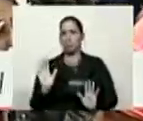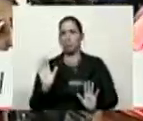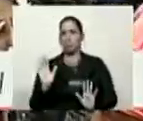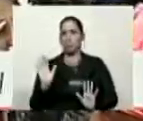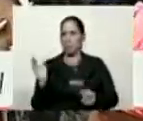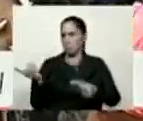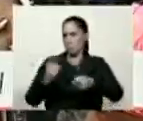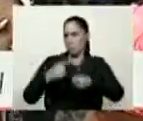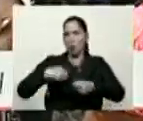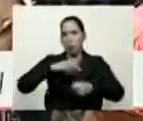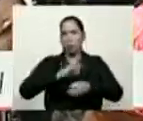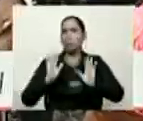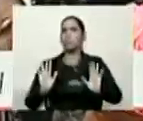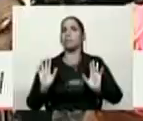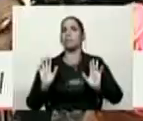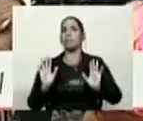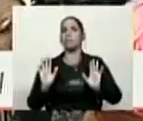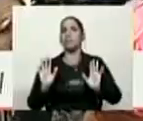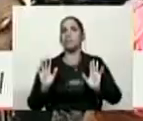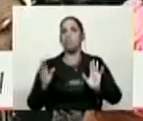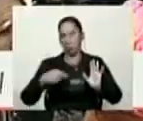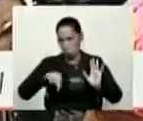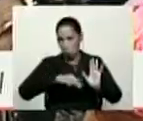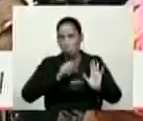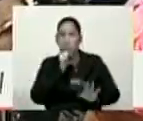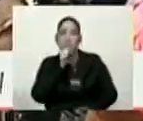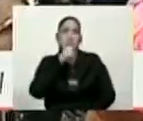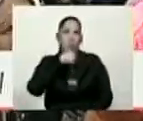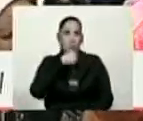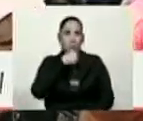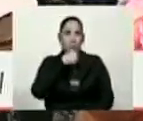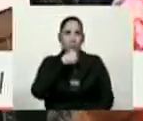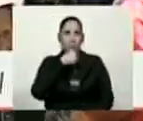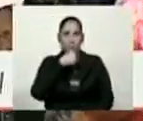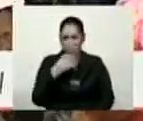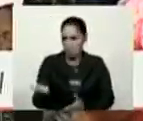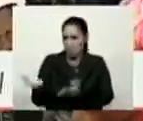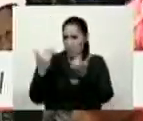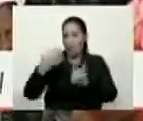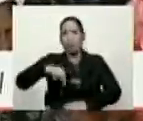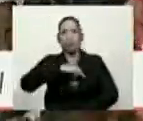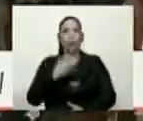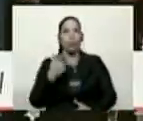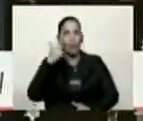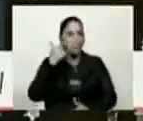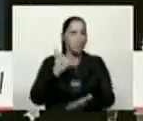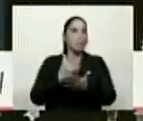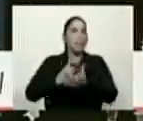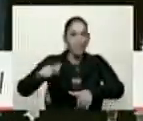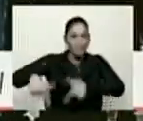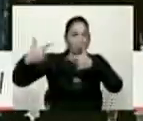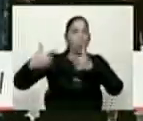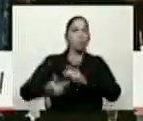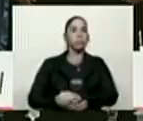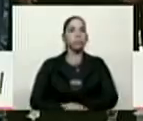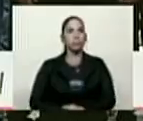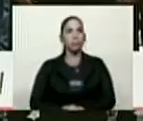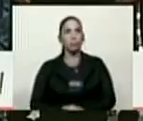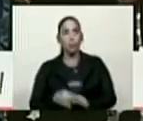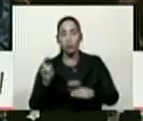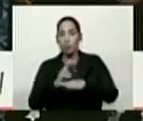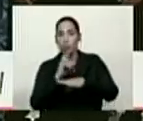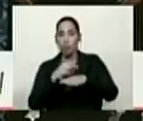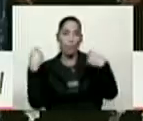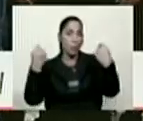pues. Somos unos viejitos, vengan por nosotros, pues. Para ver cómo es la cosa. Las unidades